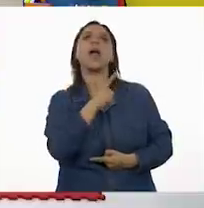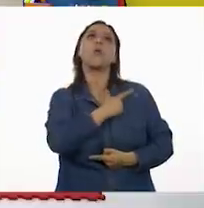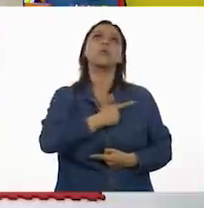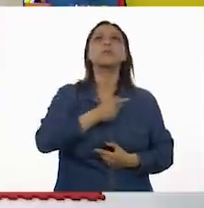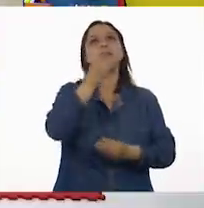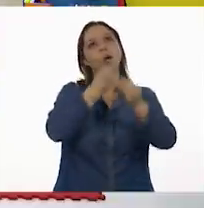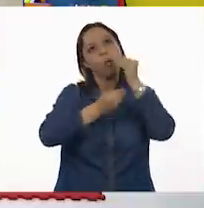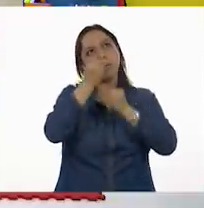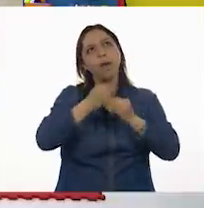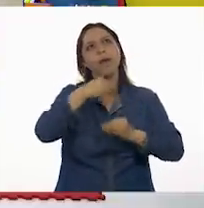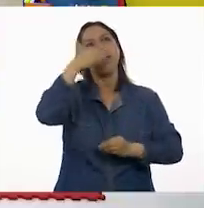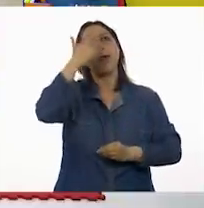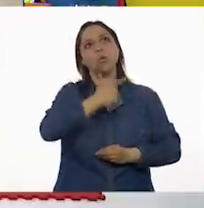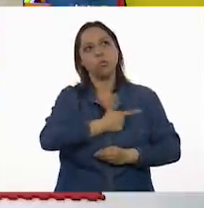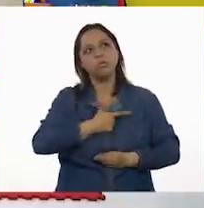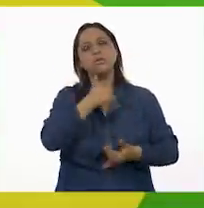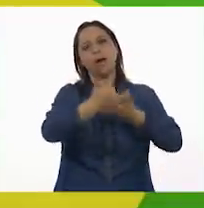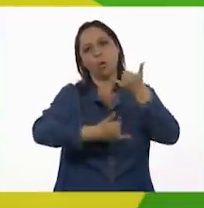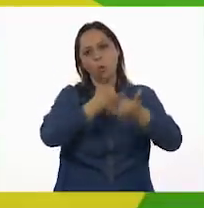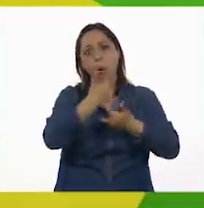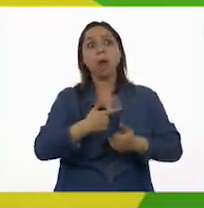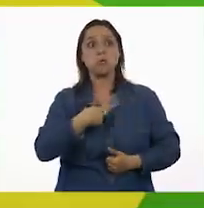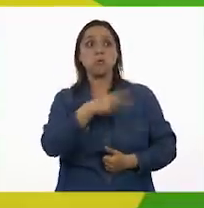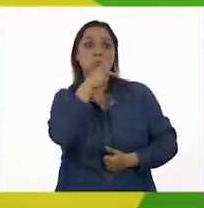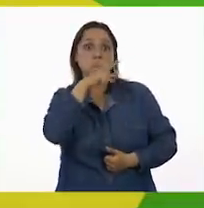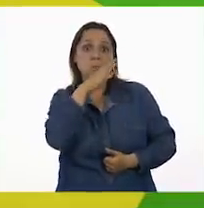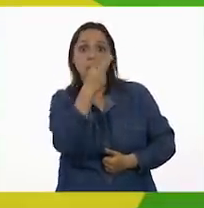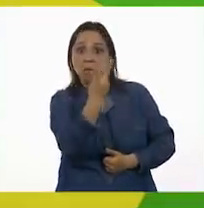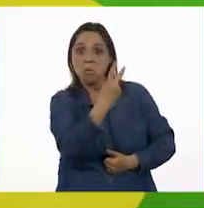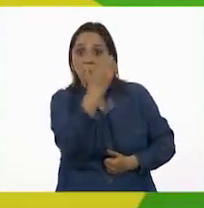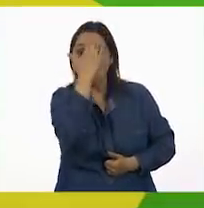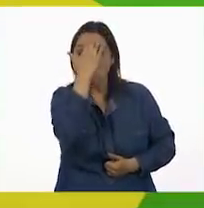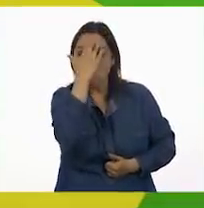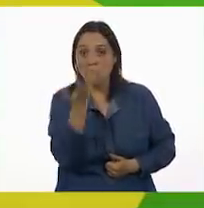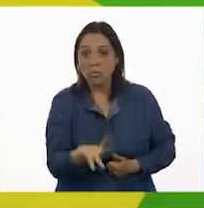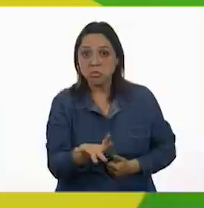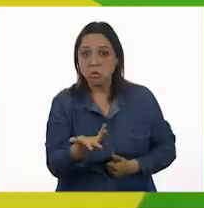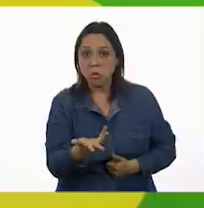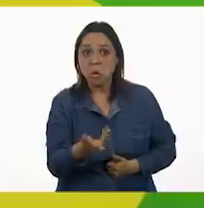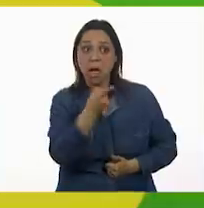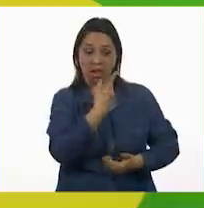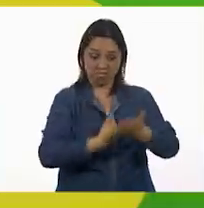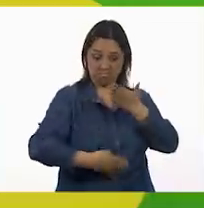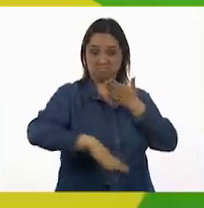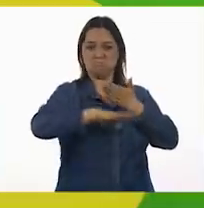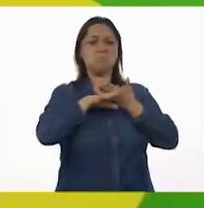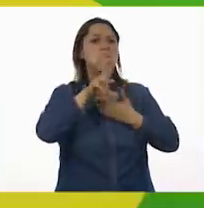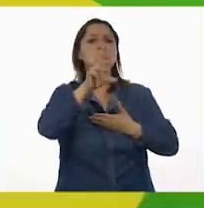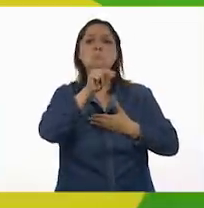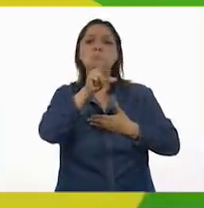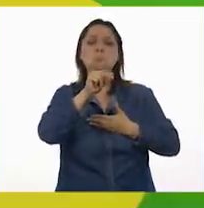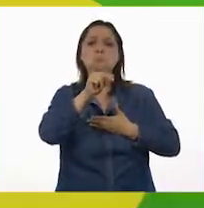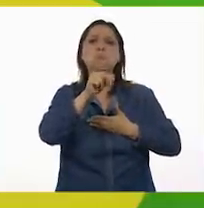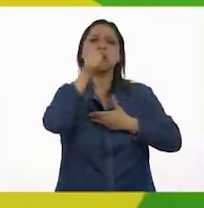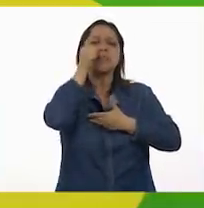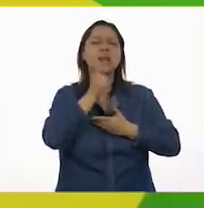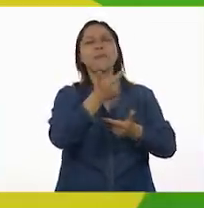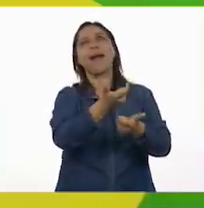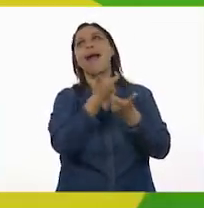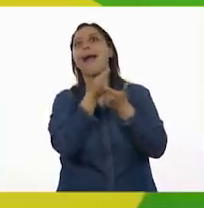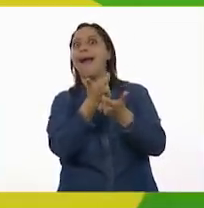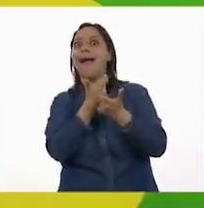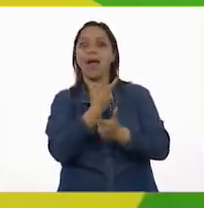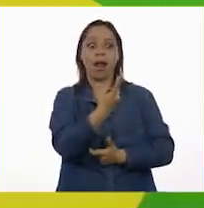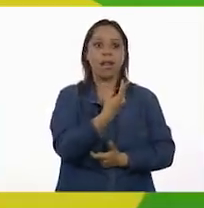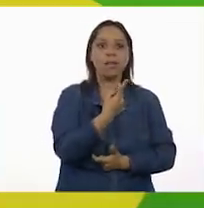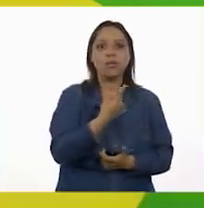jugar, conozco a sus papás. Además, no me hace daño nunca. Nos reímos mucho y a las dos nos gusta